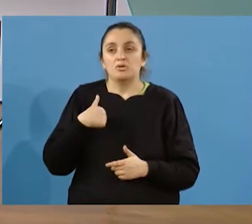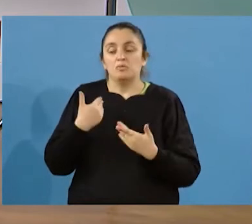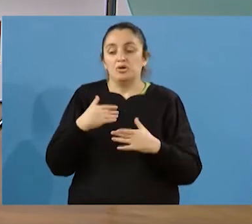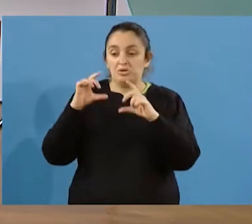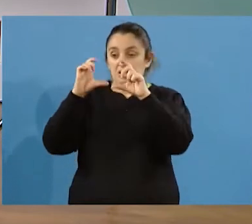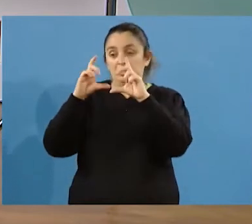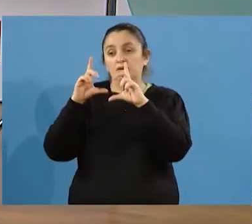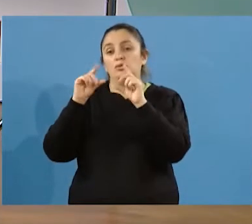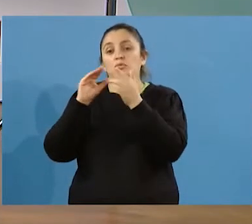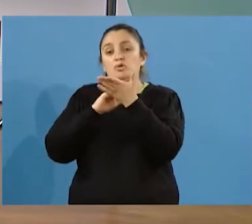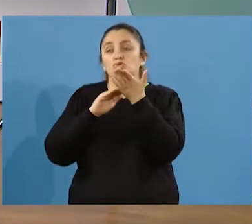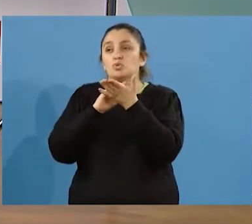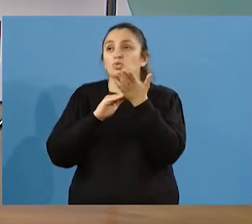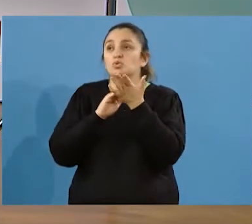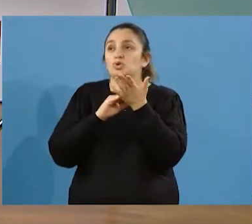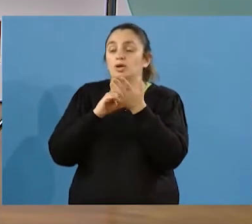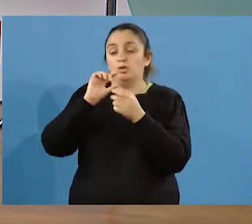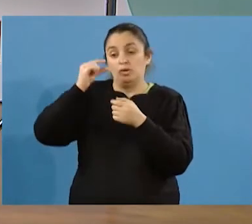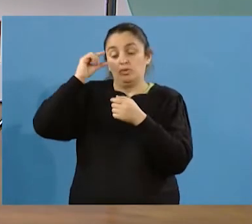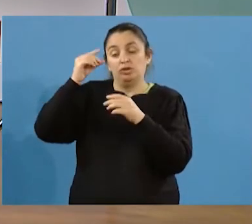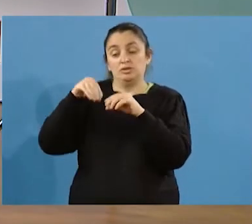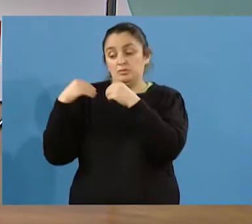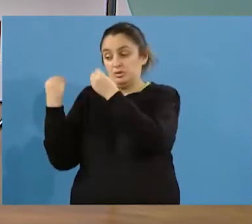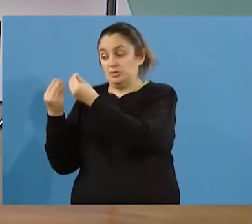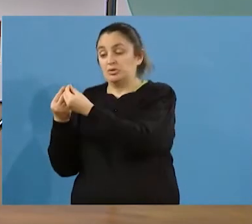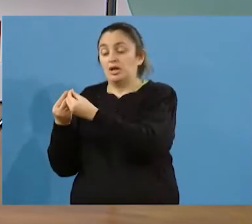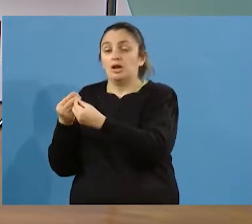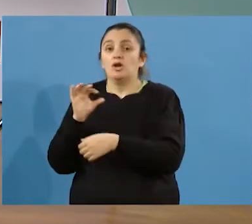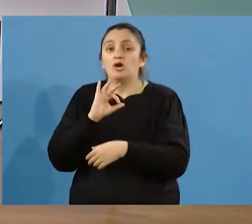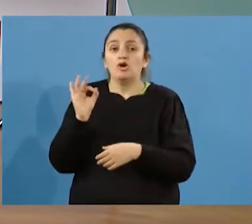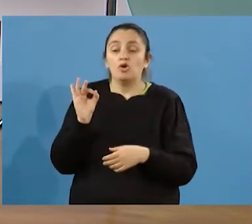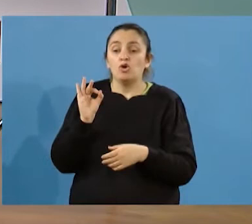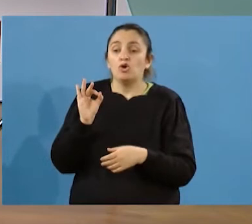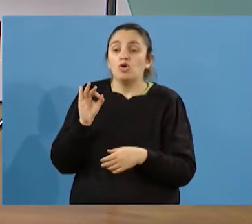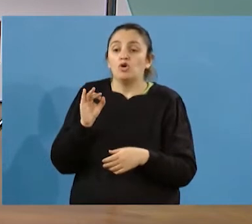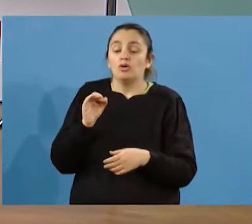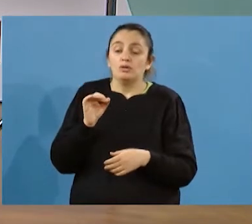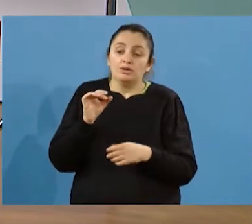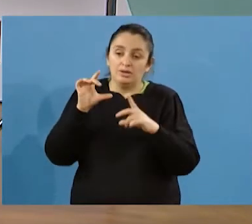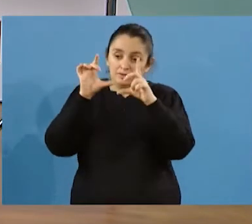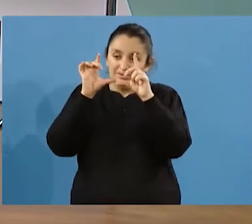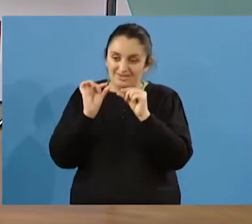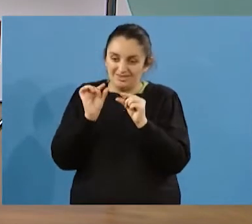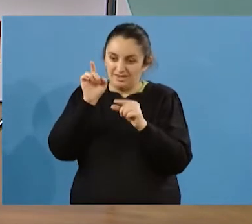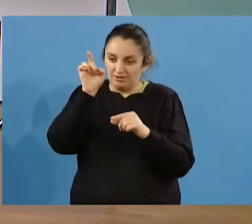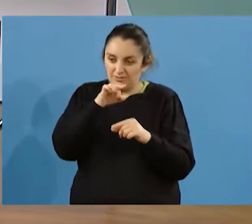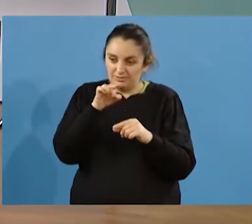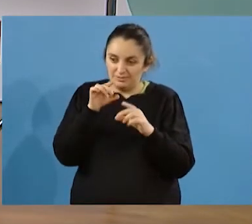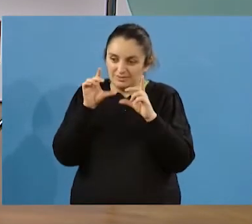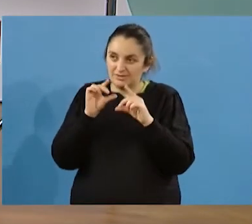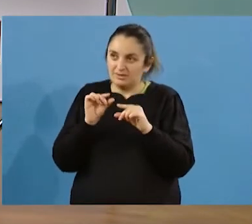radicando que es una potencia y llegar a un resultado o simplificar simplificar los